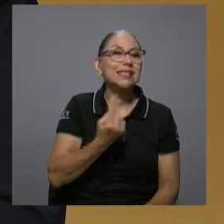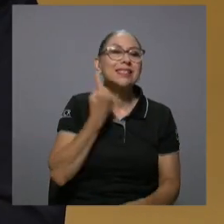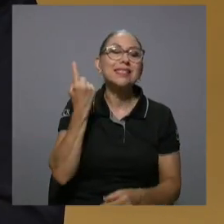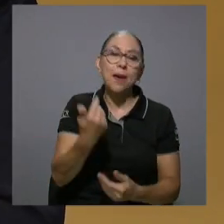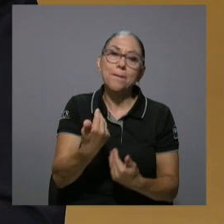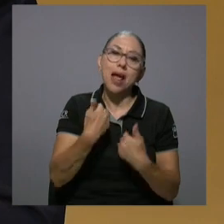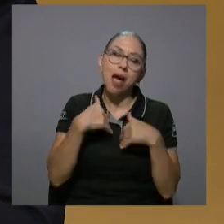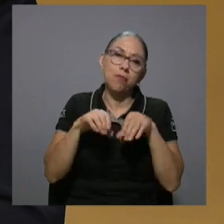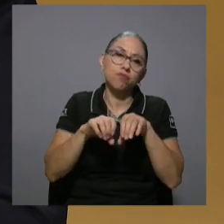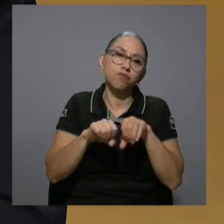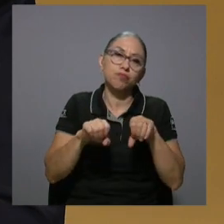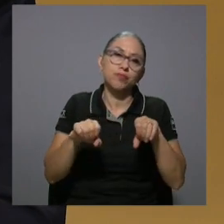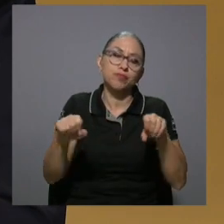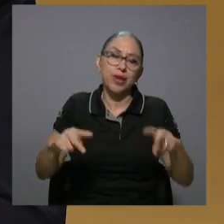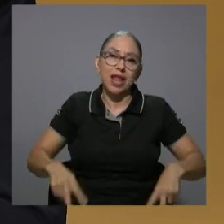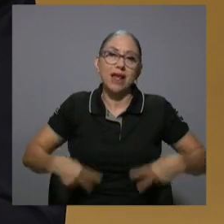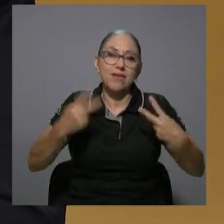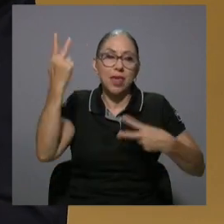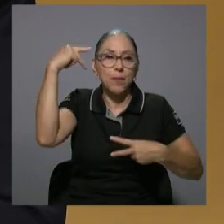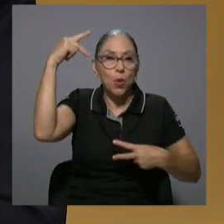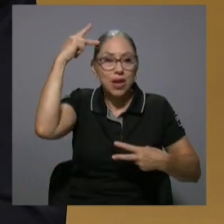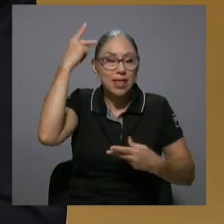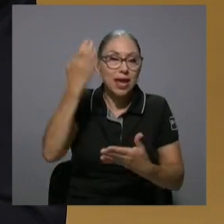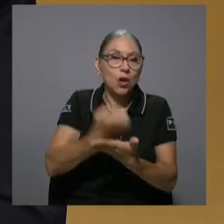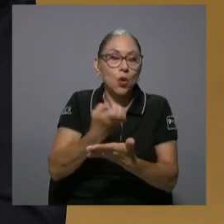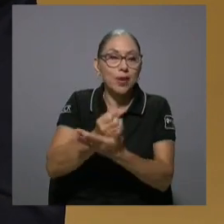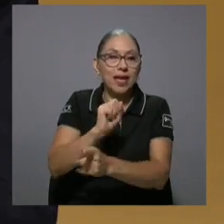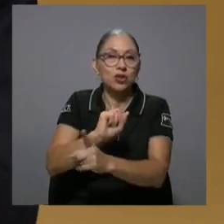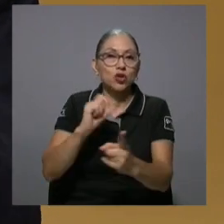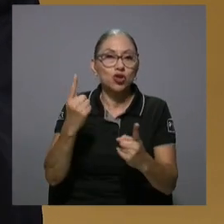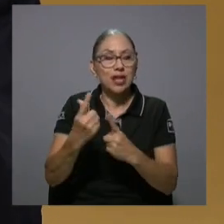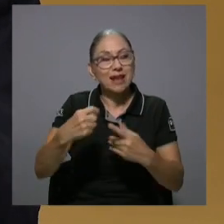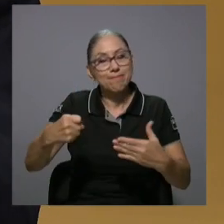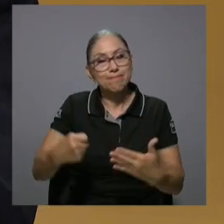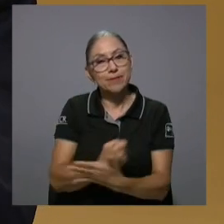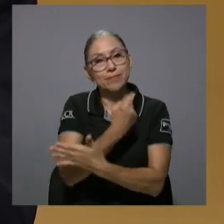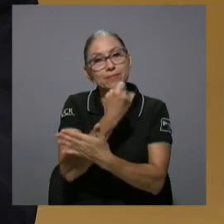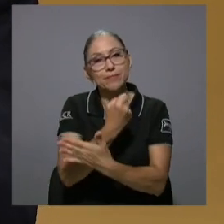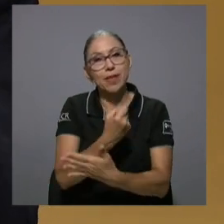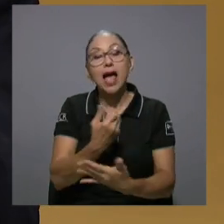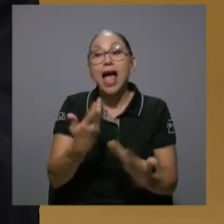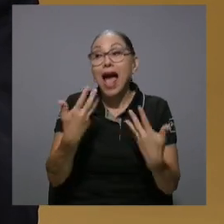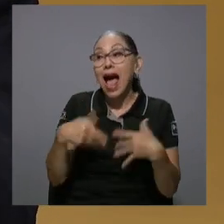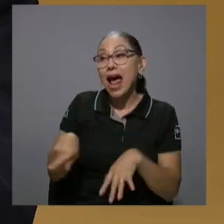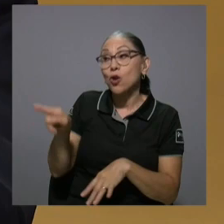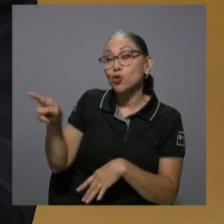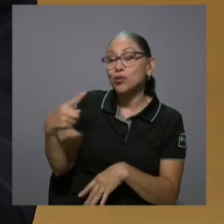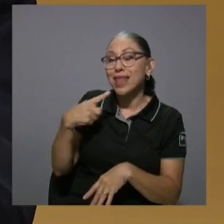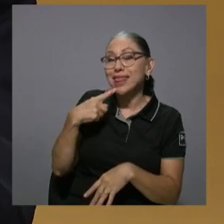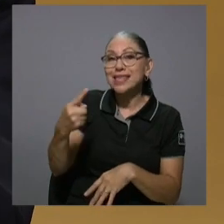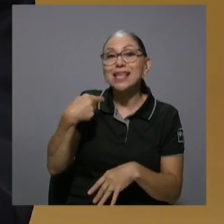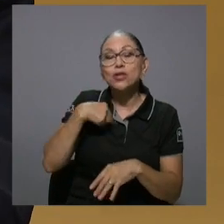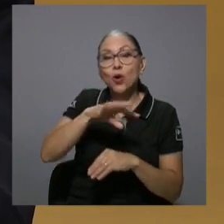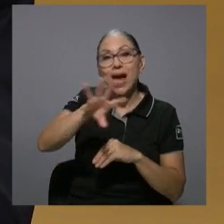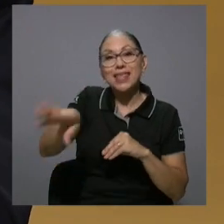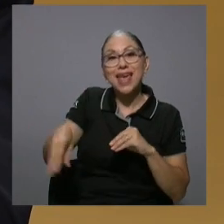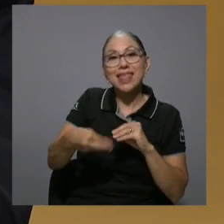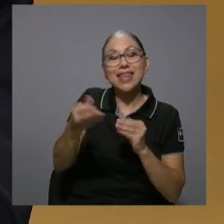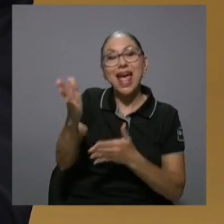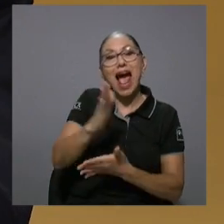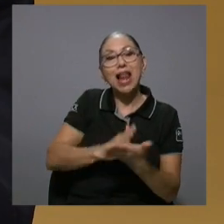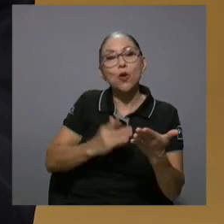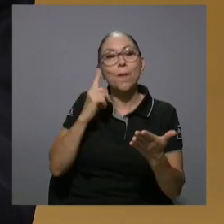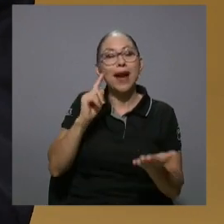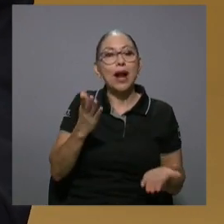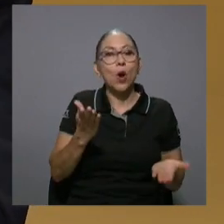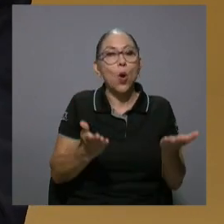crítica en la vida política, en la vida económica y en la vida social, desgraciadamente. Ahora, yo a eso que usted dice añadiría algo que lo puede compensar,